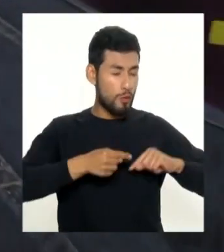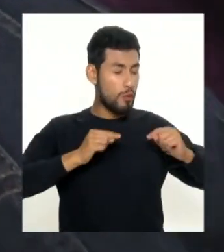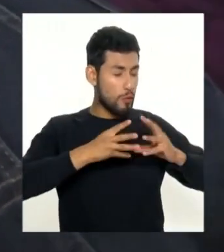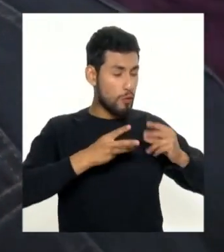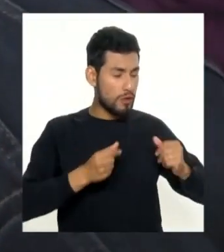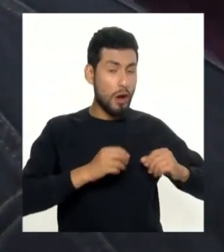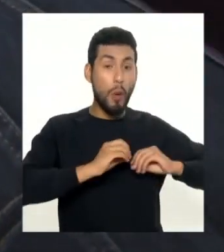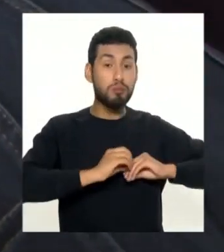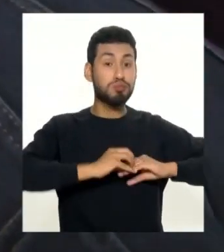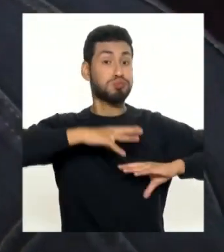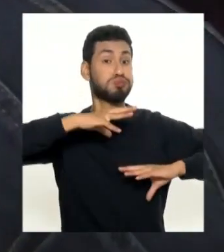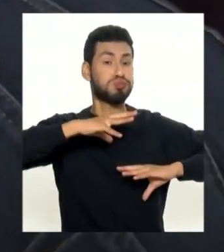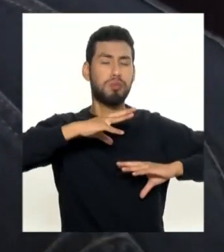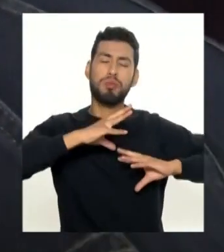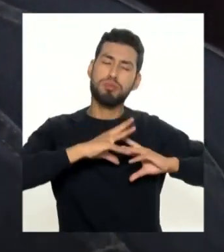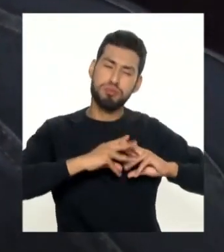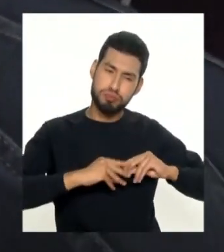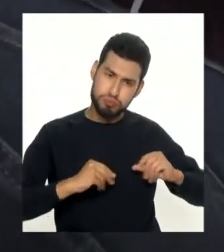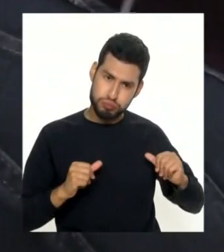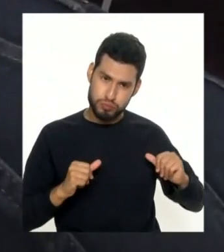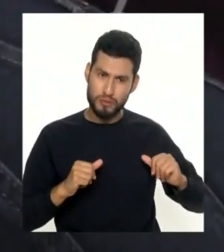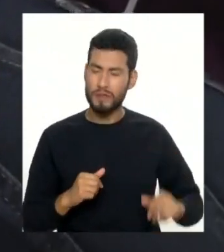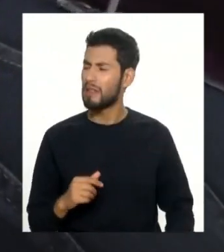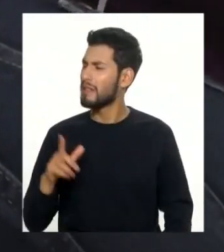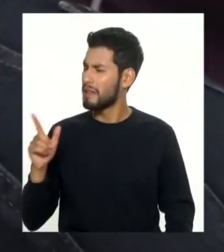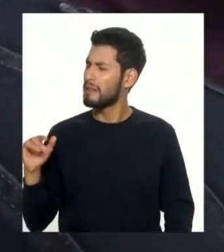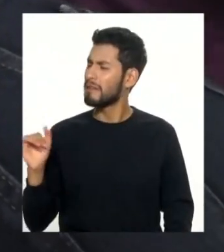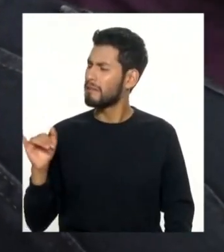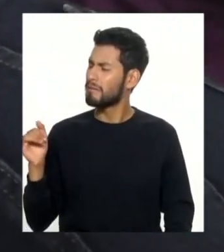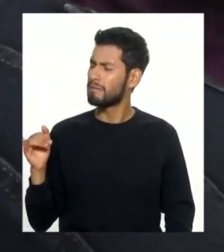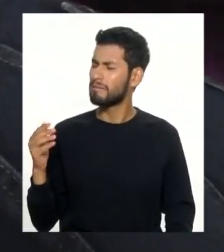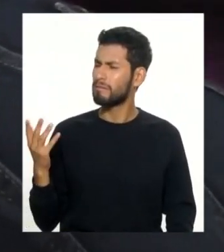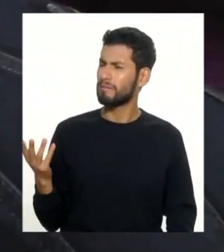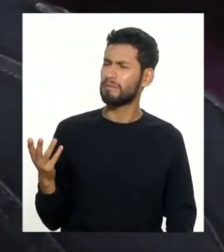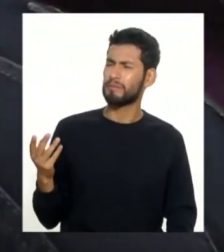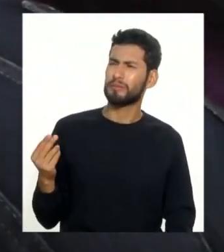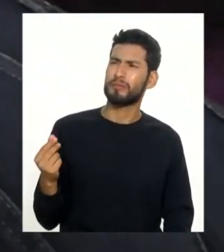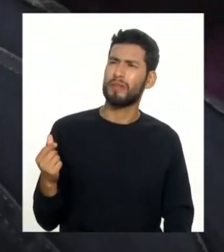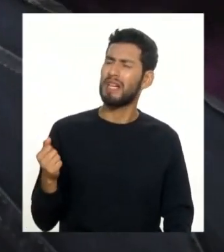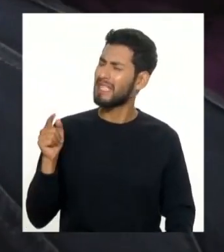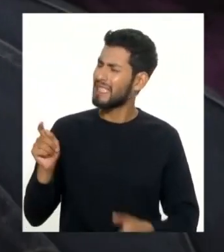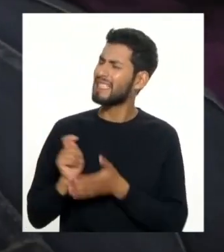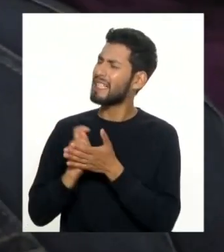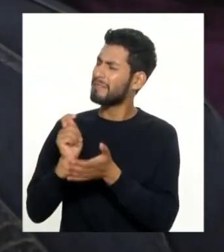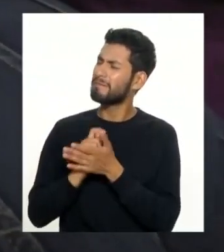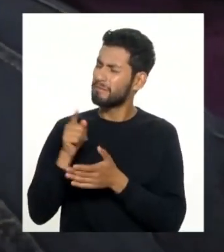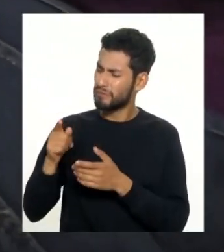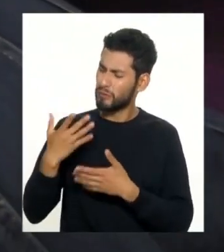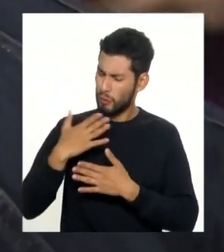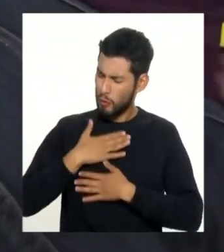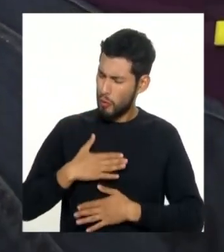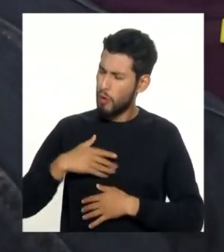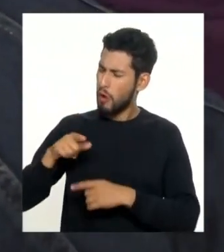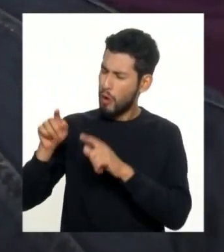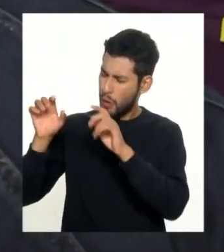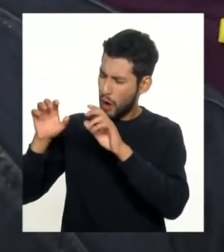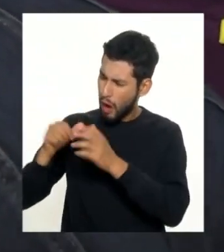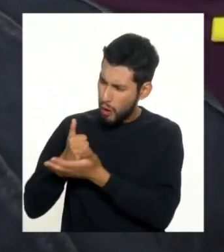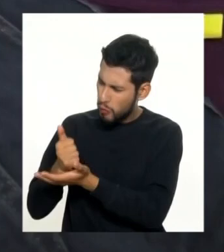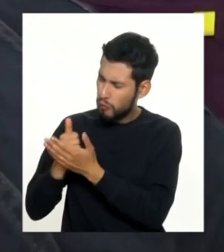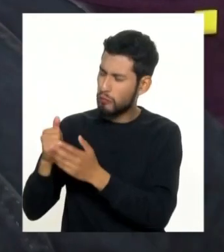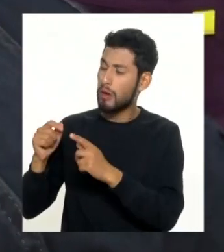la inflamación. Bien, entonces, pero además de acompañar esta terapia con agentes físicos, también